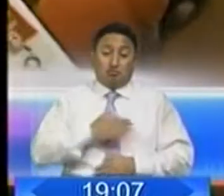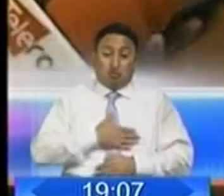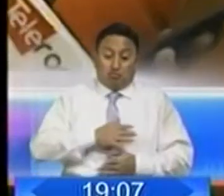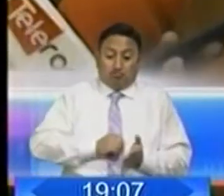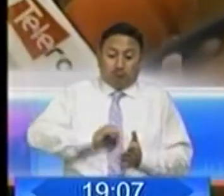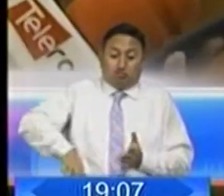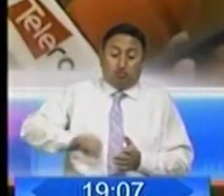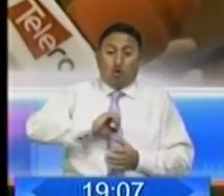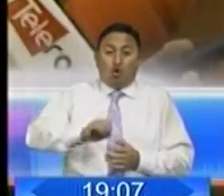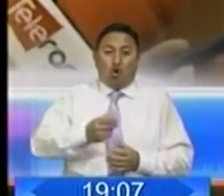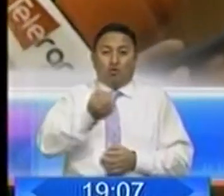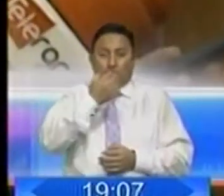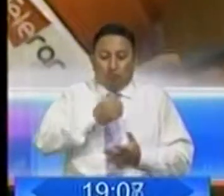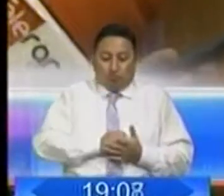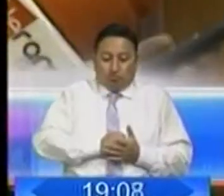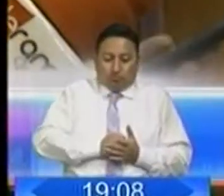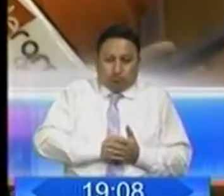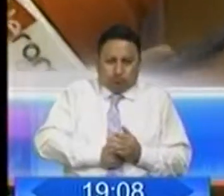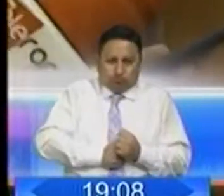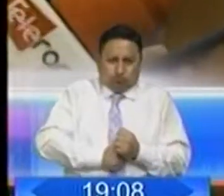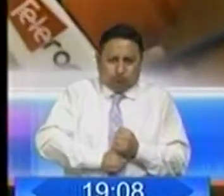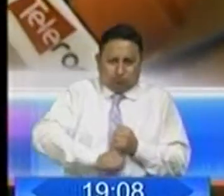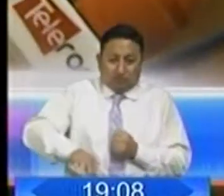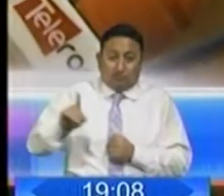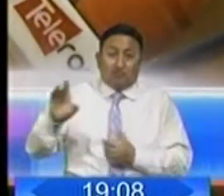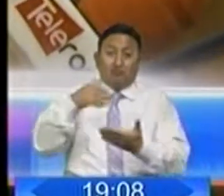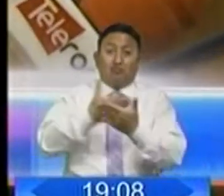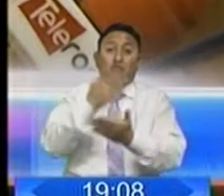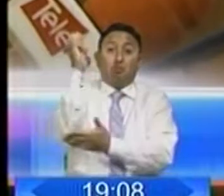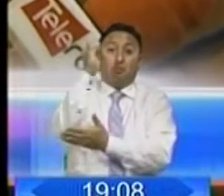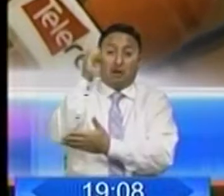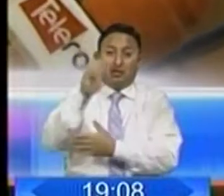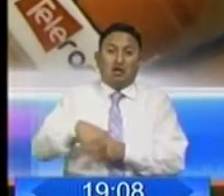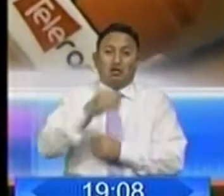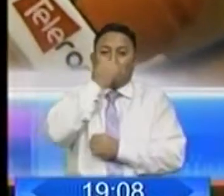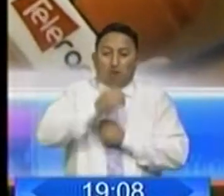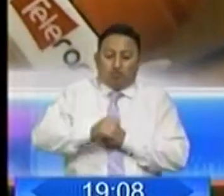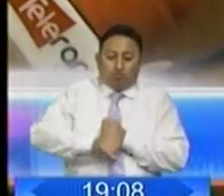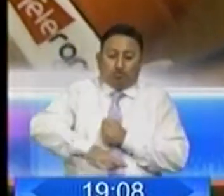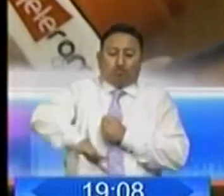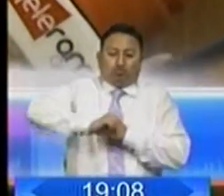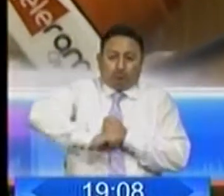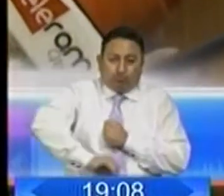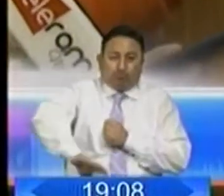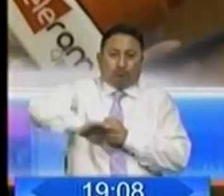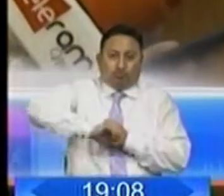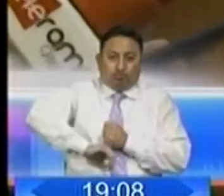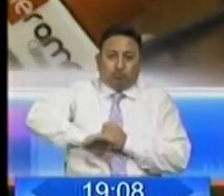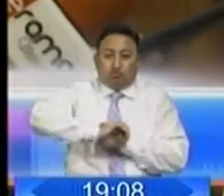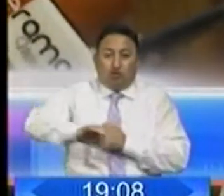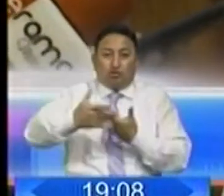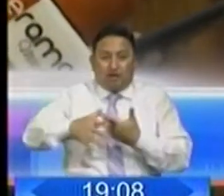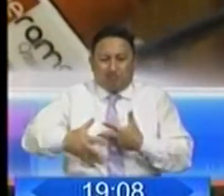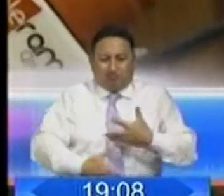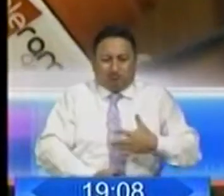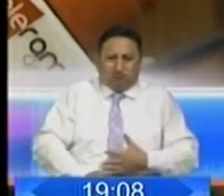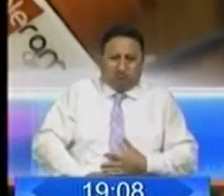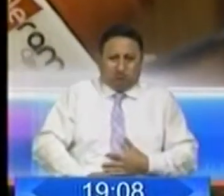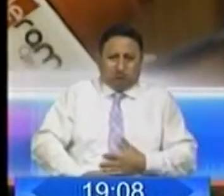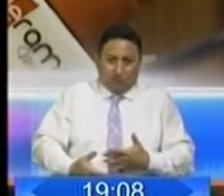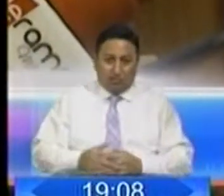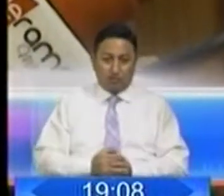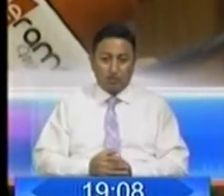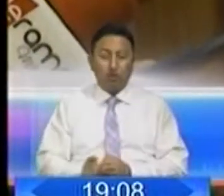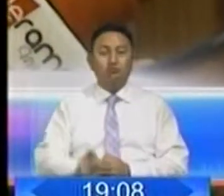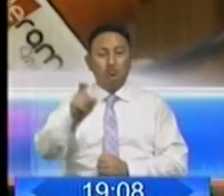sido provocado, pero que llega a la emergencia con un sangrado, o llega ya con mutilaciones en curso,